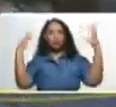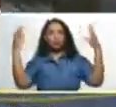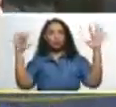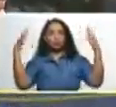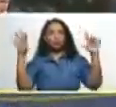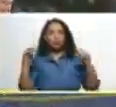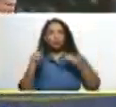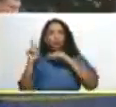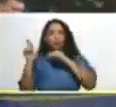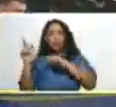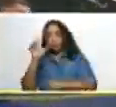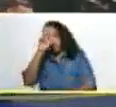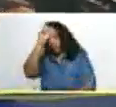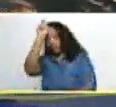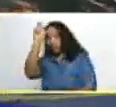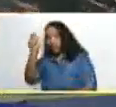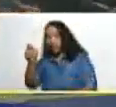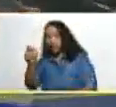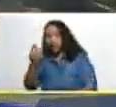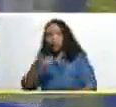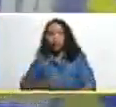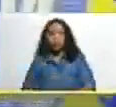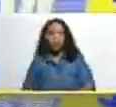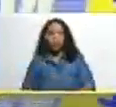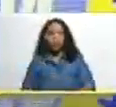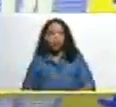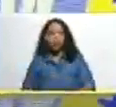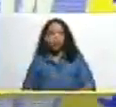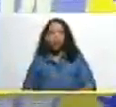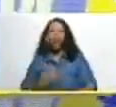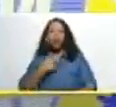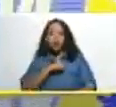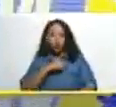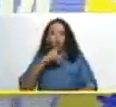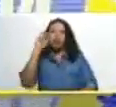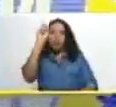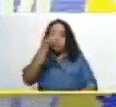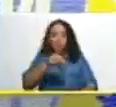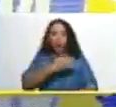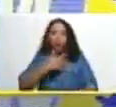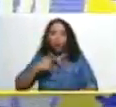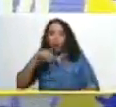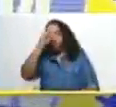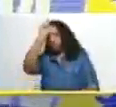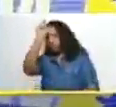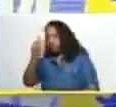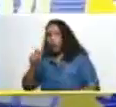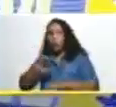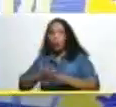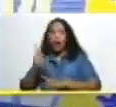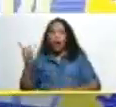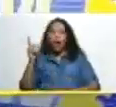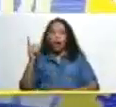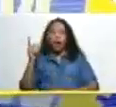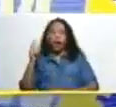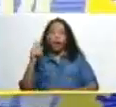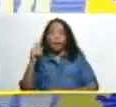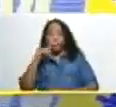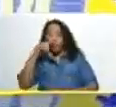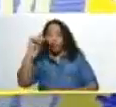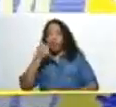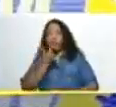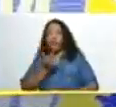Ese reconocimiento nosotros también se lo hacemos, porque, como decía el presidente, y a mí me